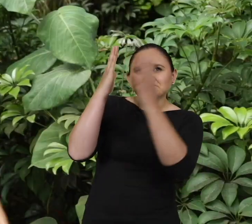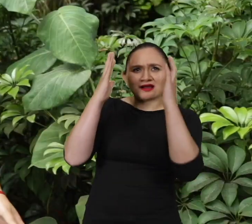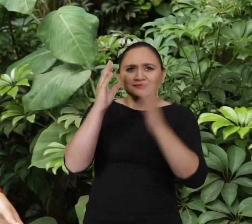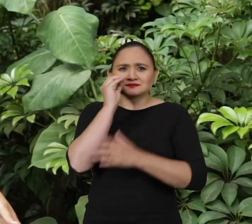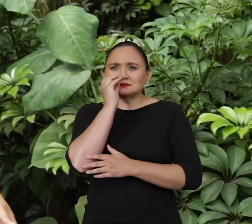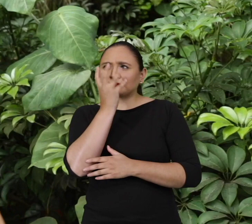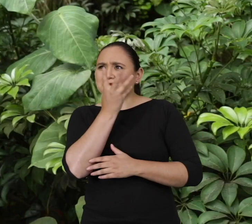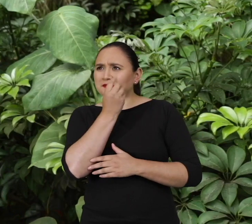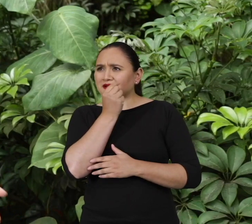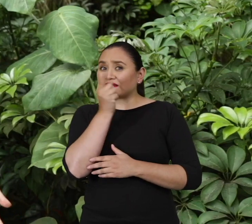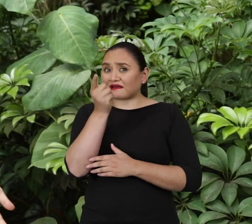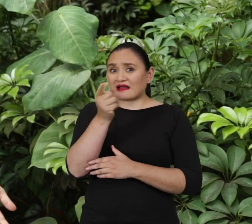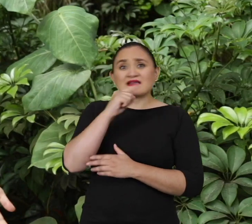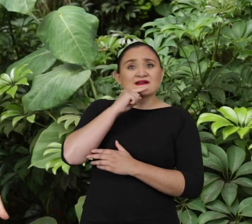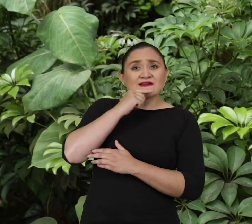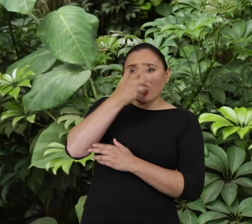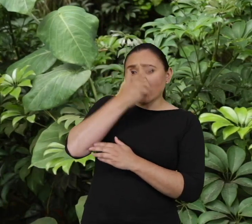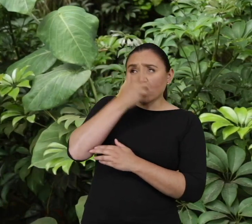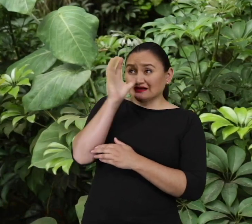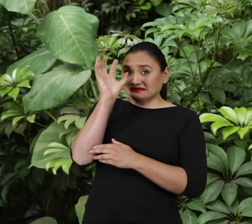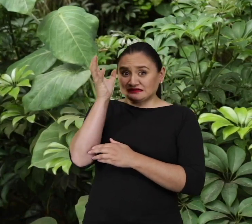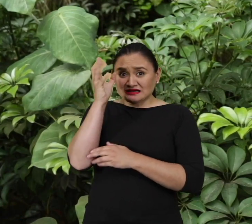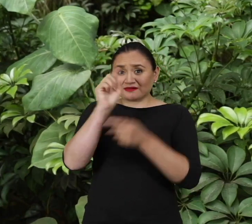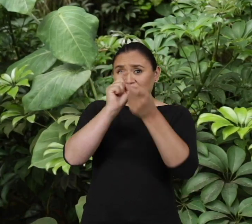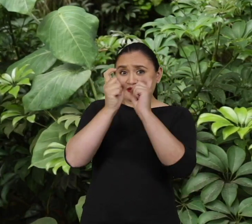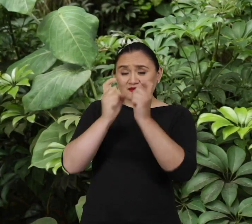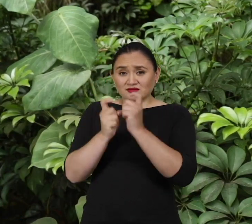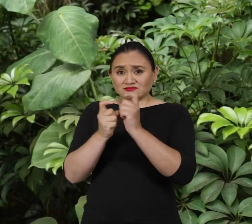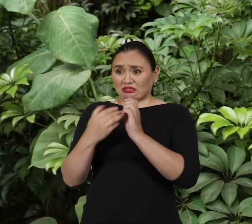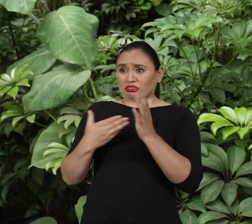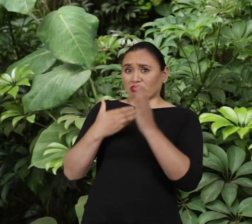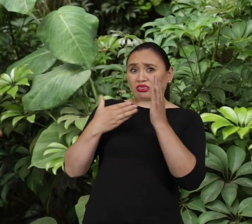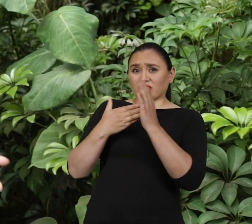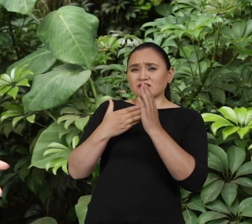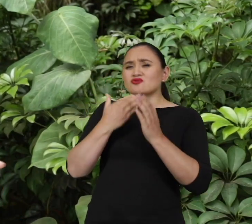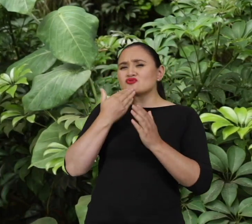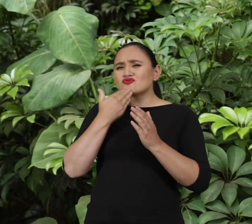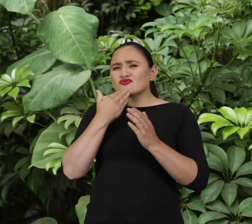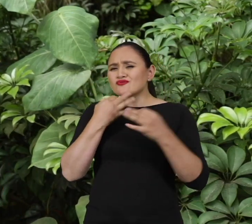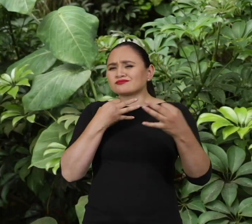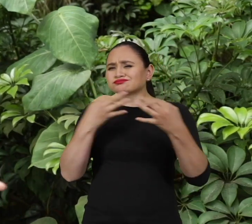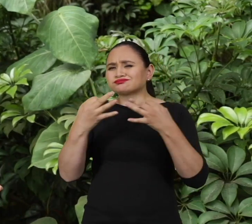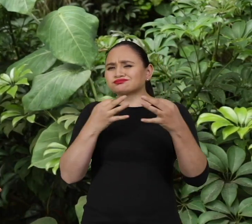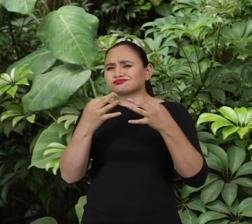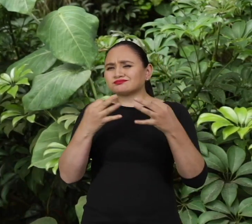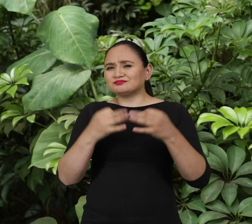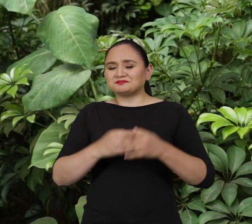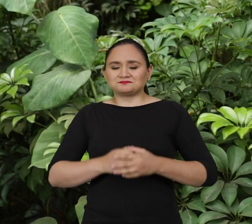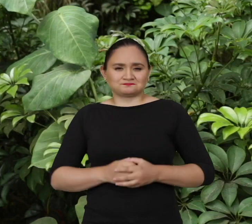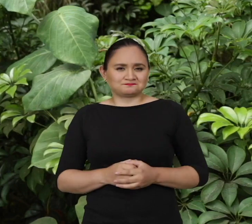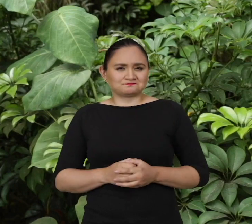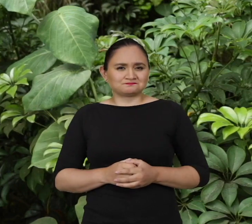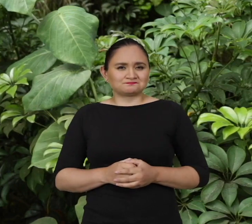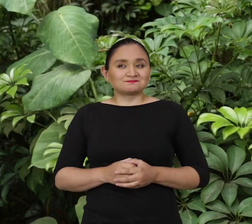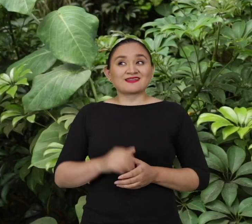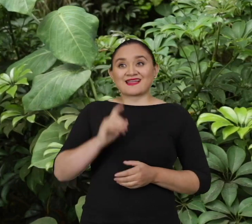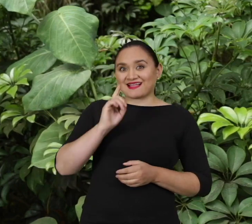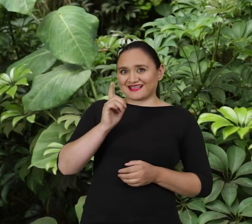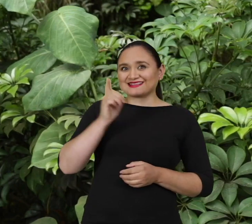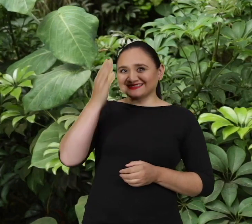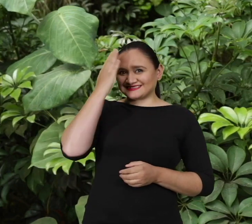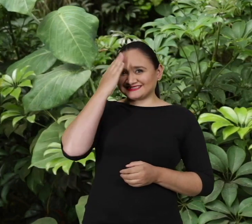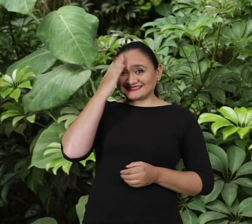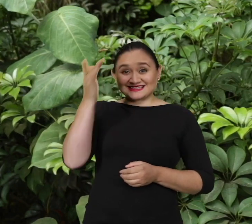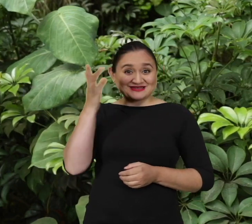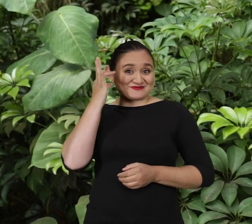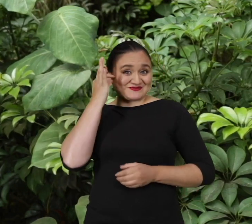¿Cómo les afectará a estas plantas el cambio climático? ¿Existirá alguna forma de explicar esto? Yo